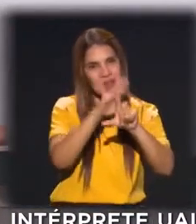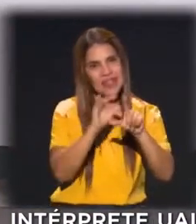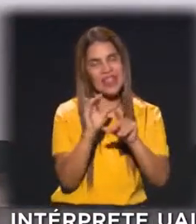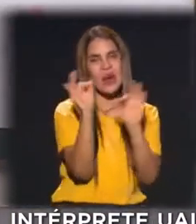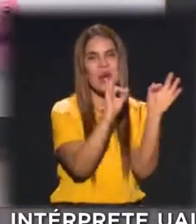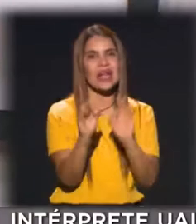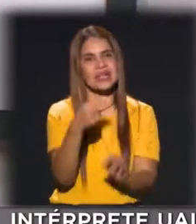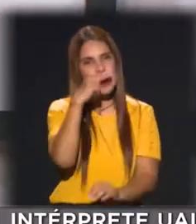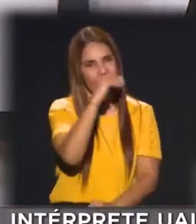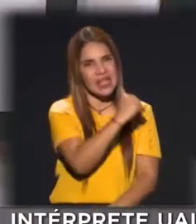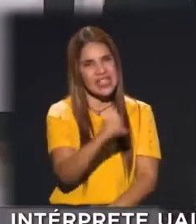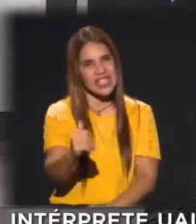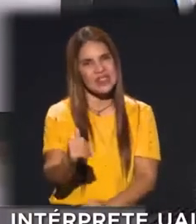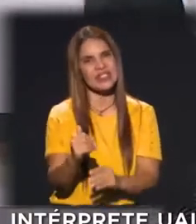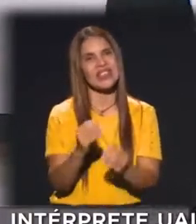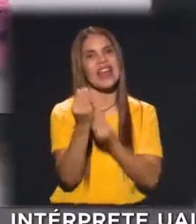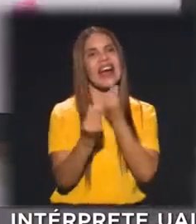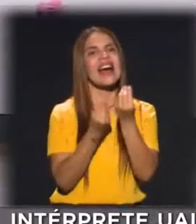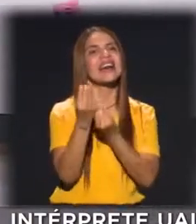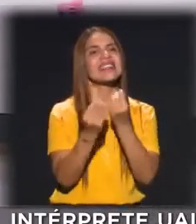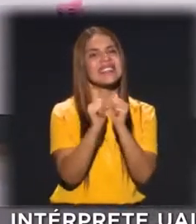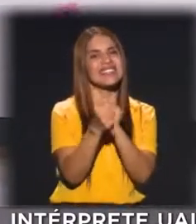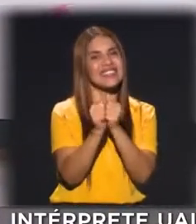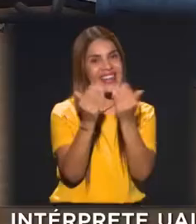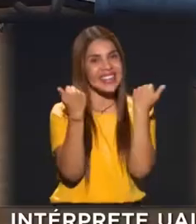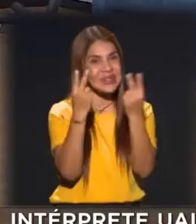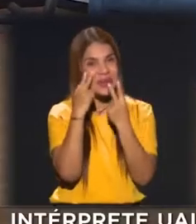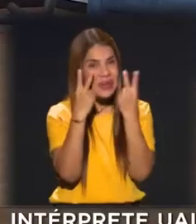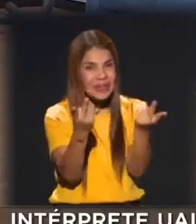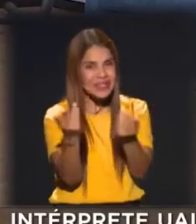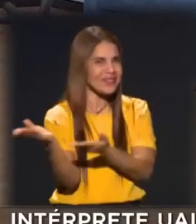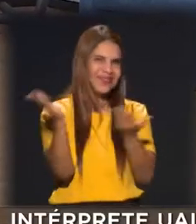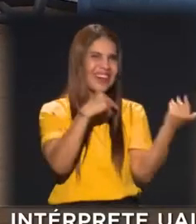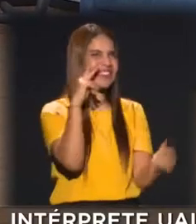uno de los niños haciendo actividad física en la casa. ¿Lo vemos? Vamos a verlo. Listo.